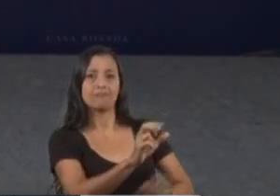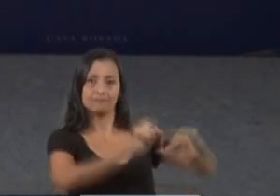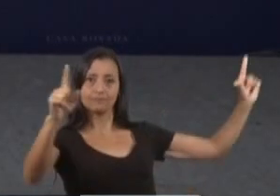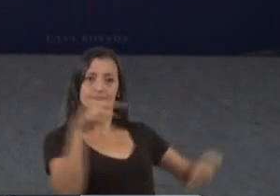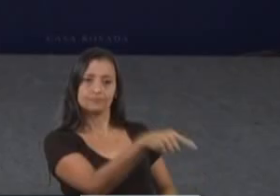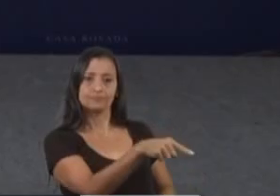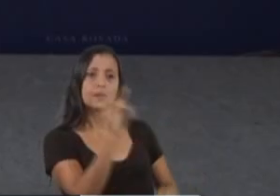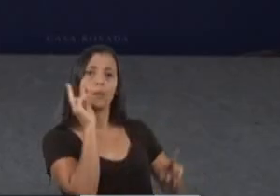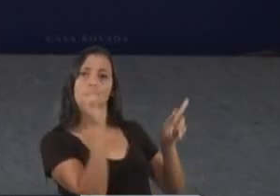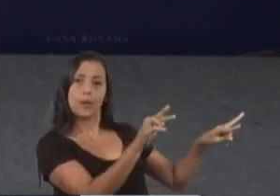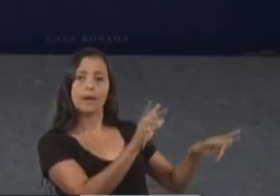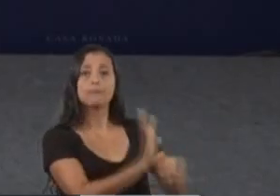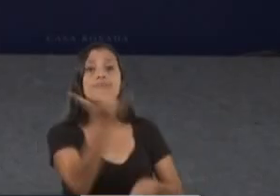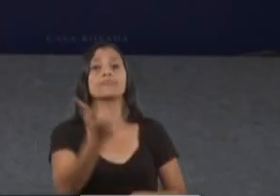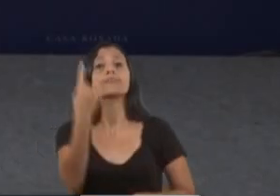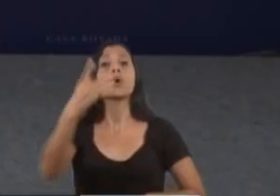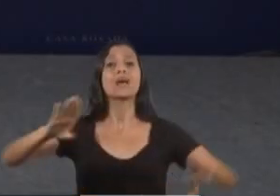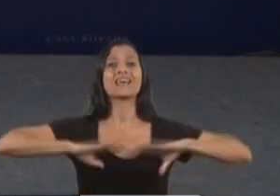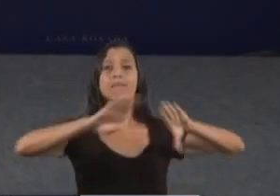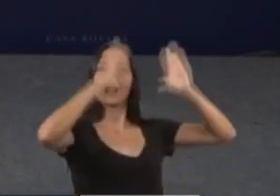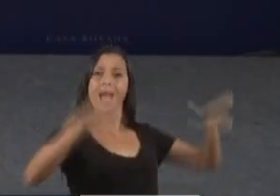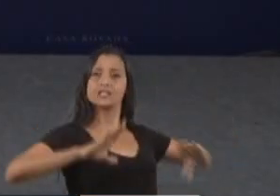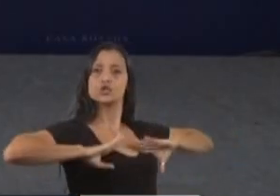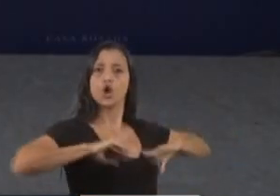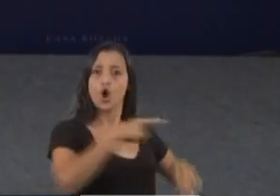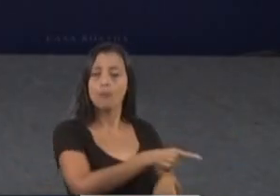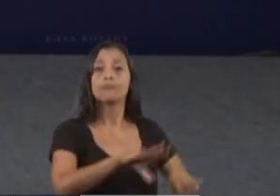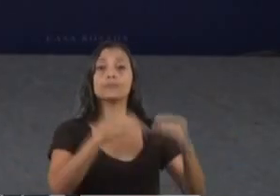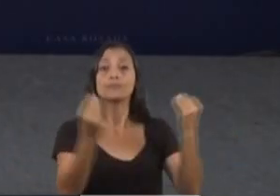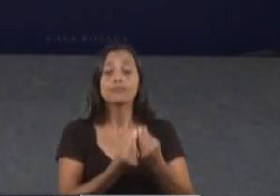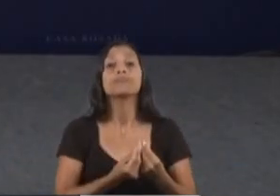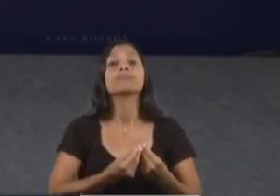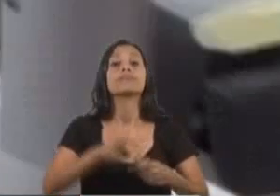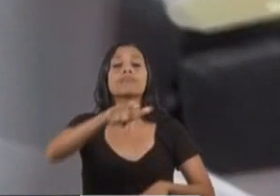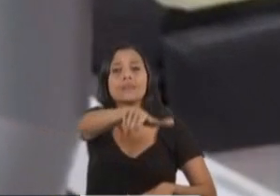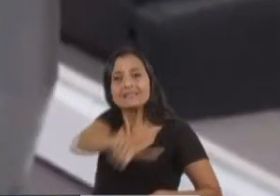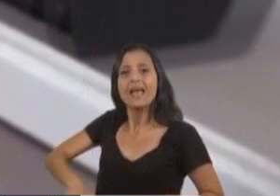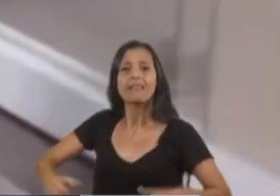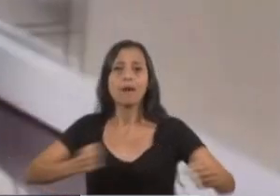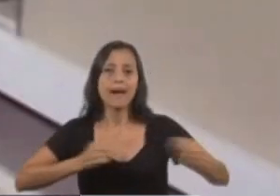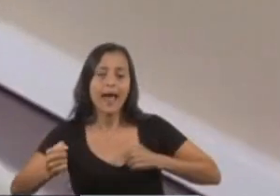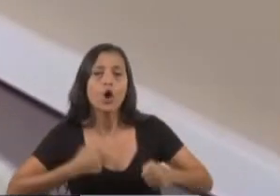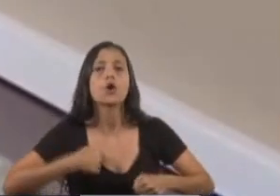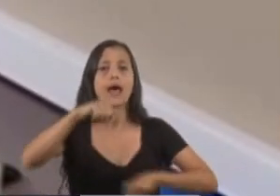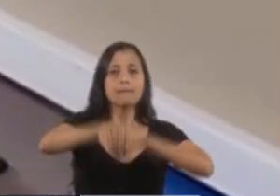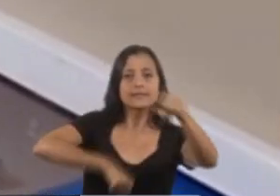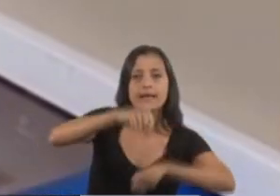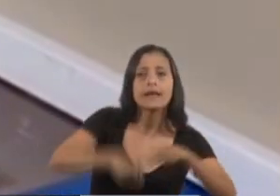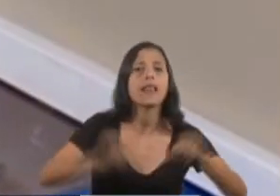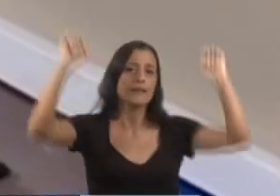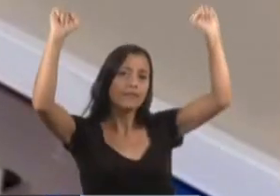verlo. Un gimnasio con cintas para correr, bicicletas, máquinas,